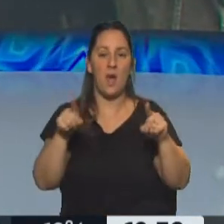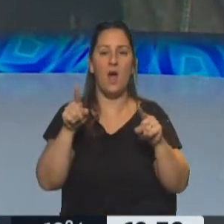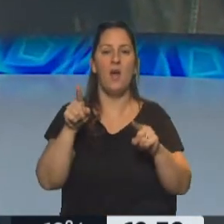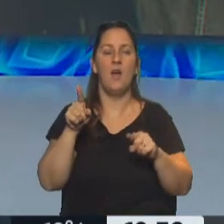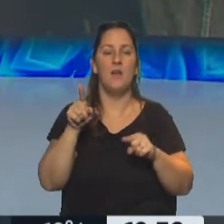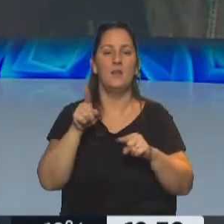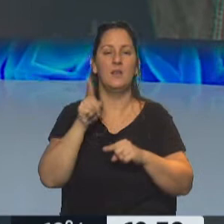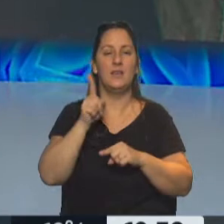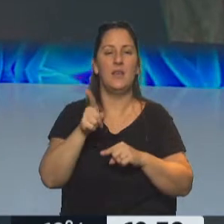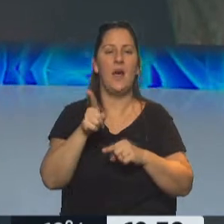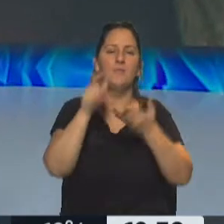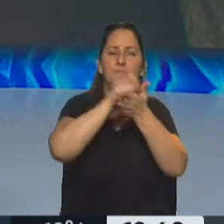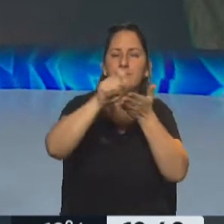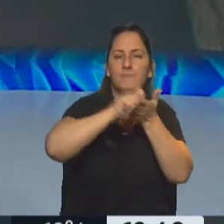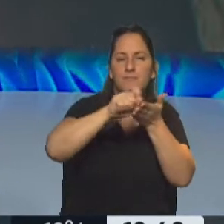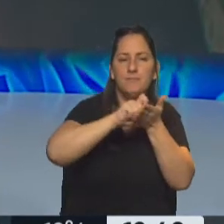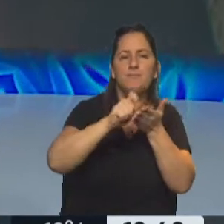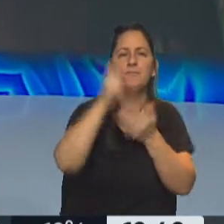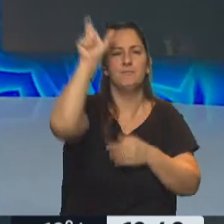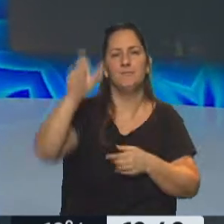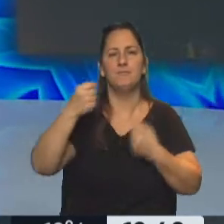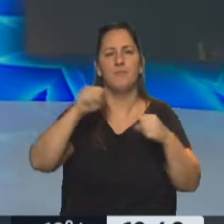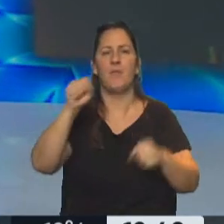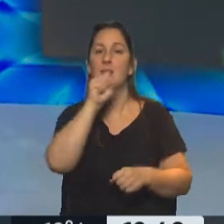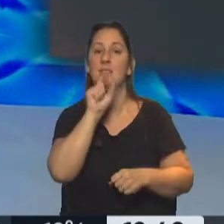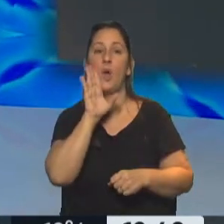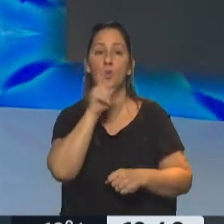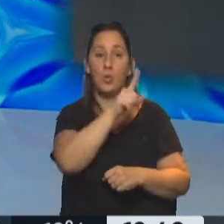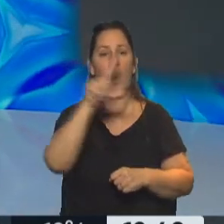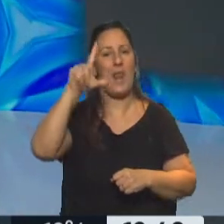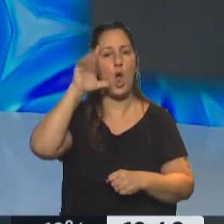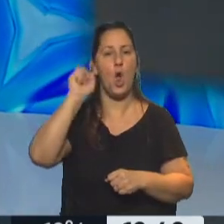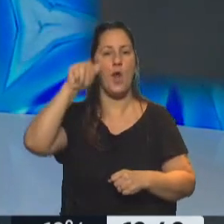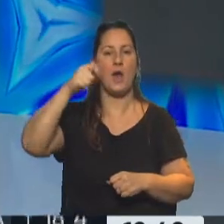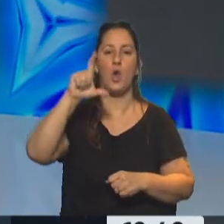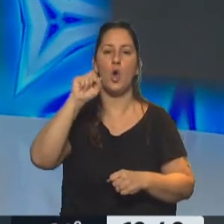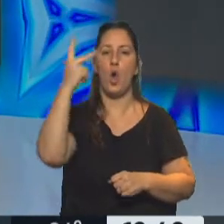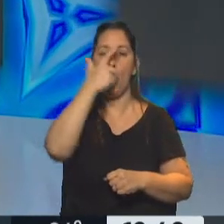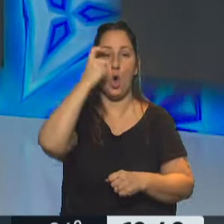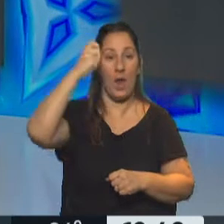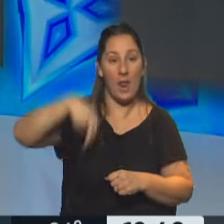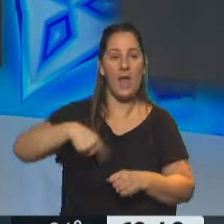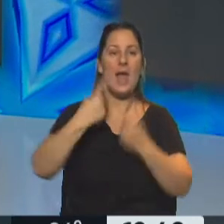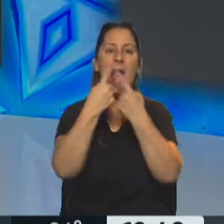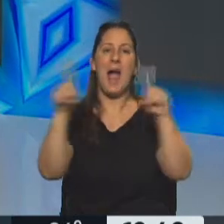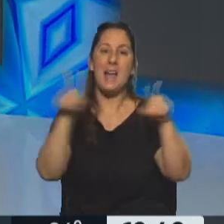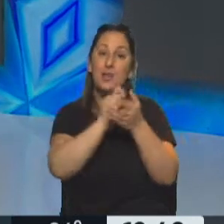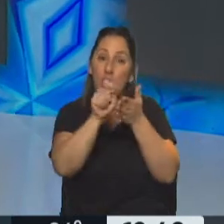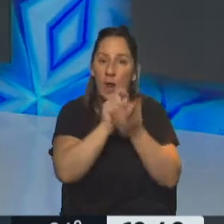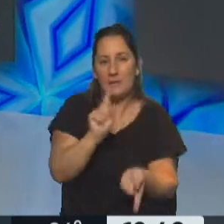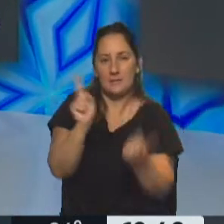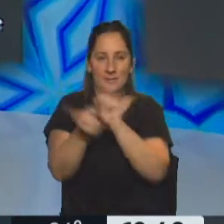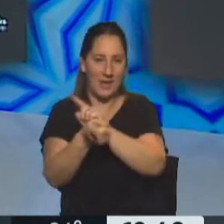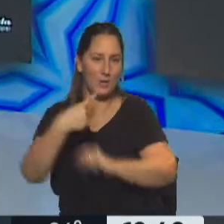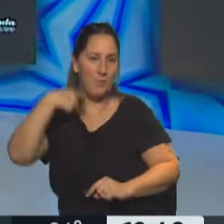música y a las letras, sobre todo del cantante estadounidense Leonard Cohen, con sus canciones, pero en español y a cargo